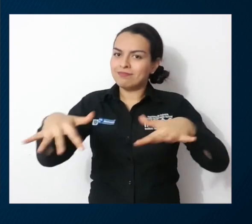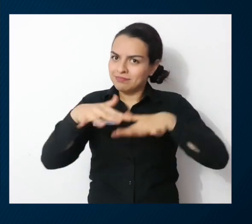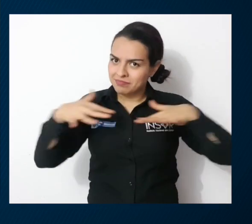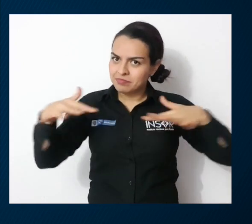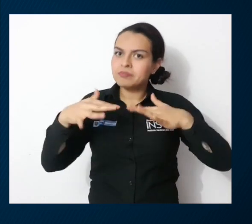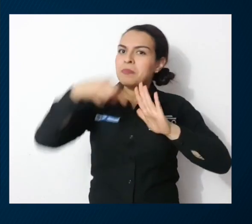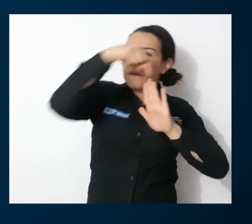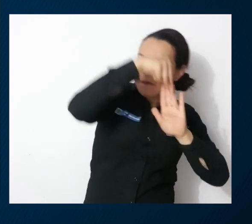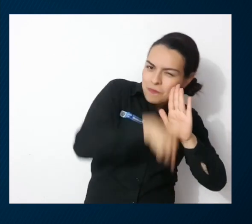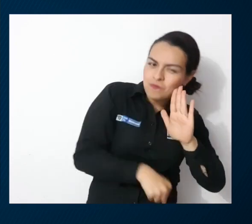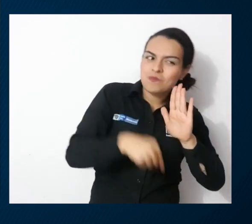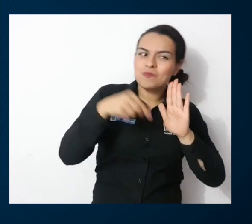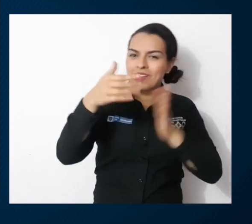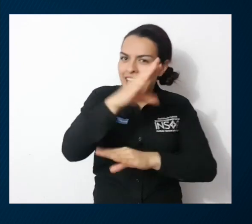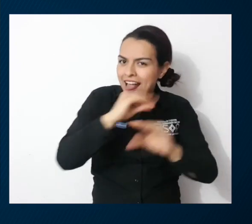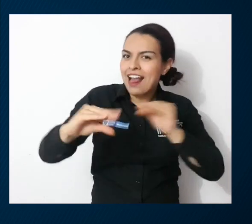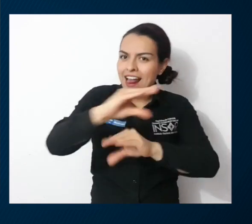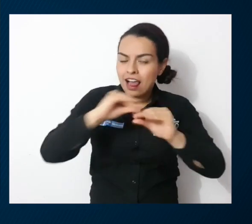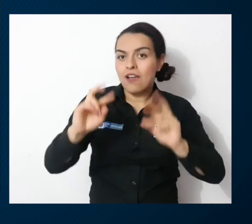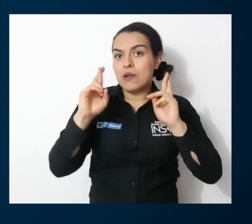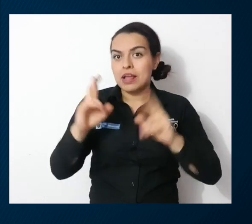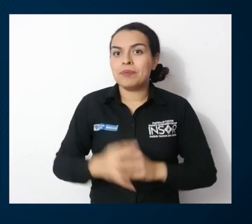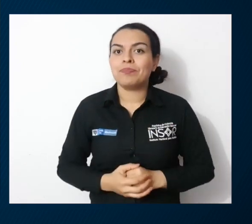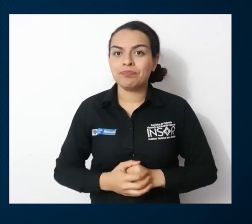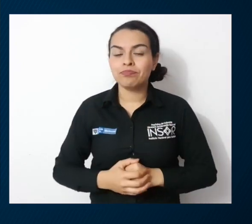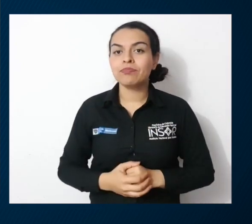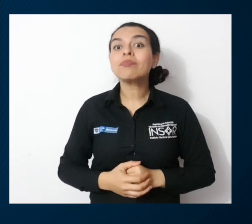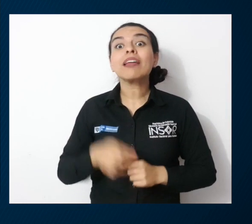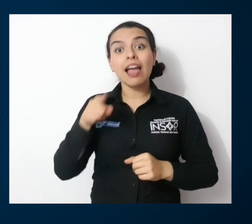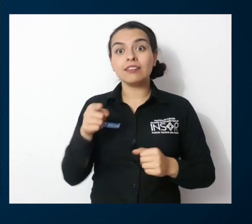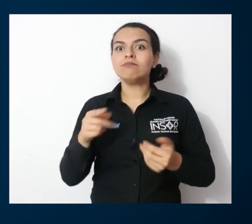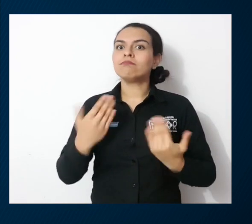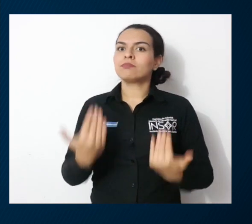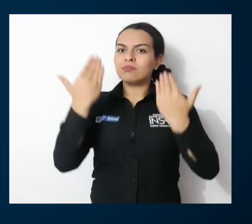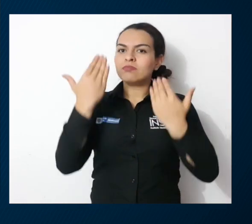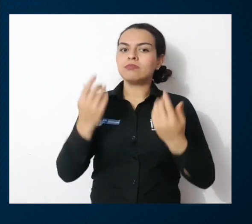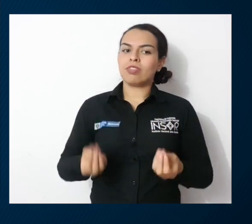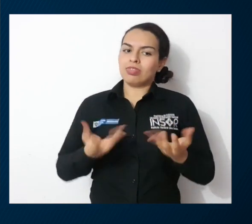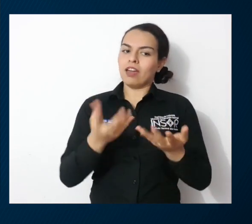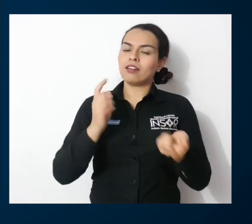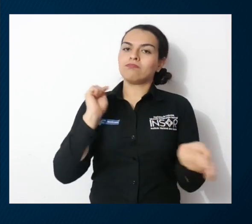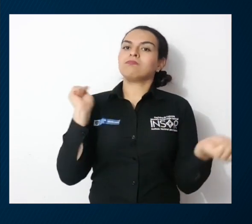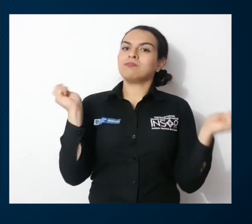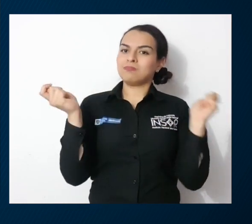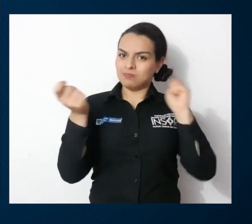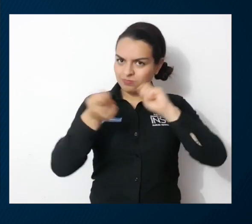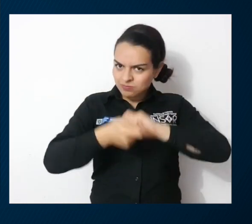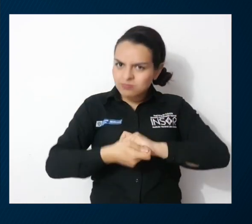profundizar en esto, y que efectivamente ayudemos a generar las